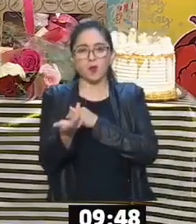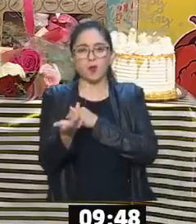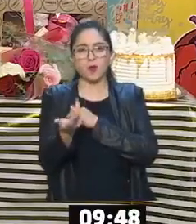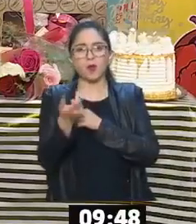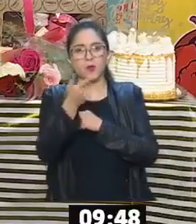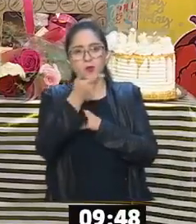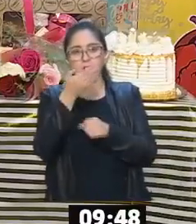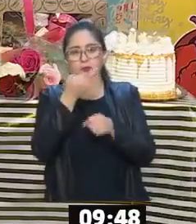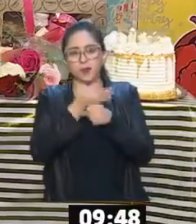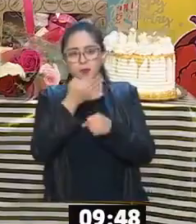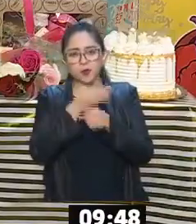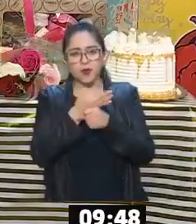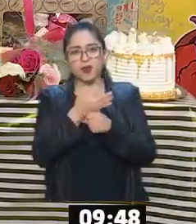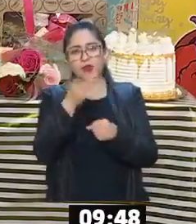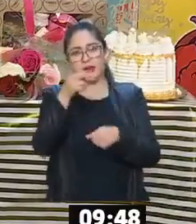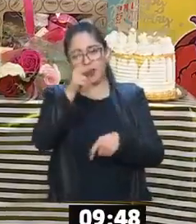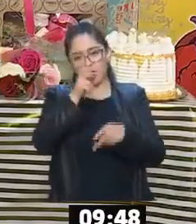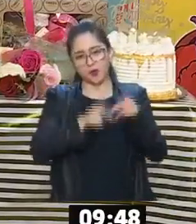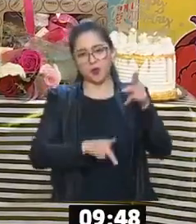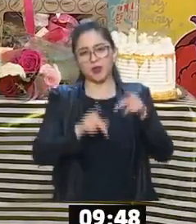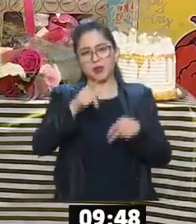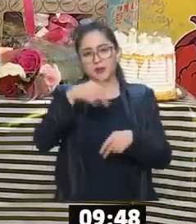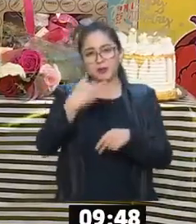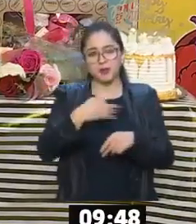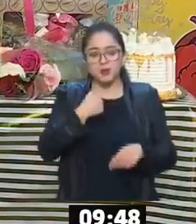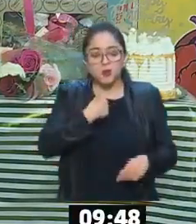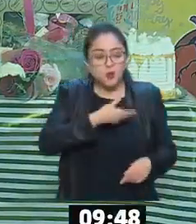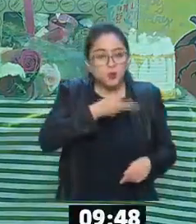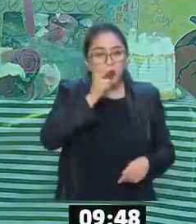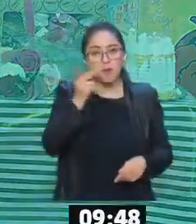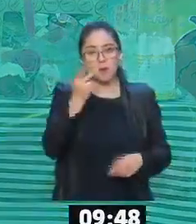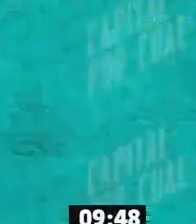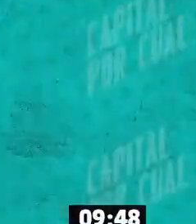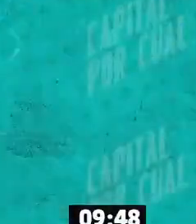su ración, señora. Vámonos a corte y en lo que probamos esto fuera de cuadro.